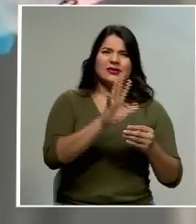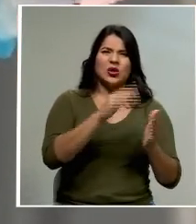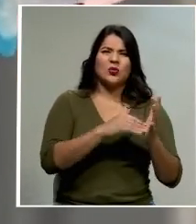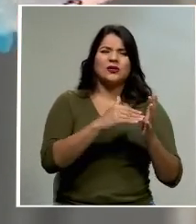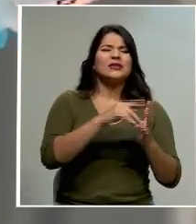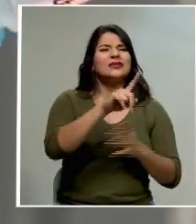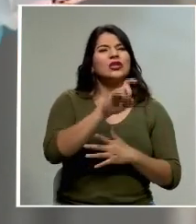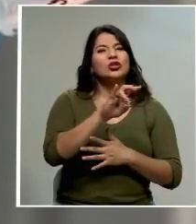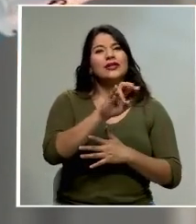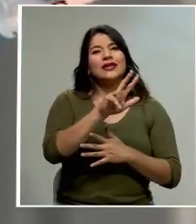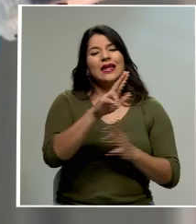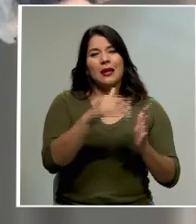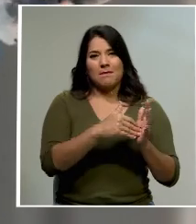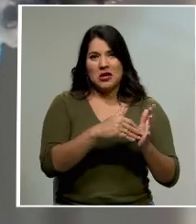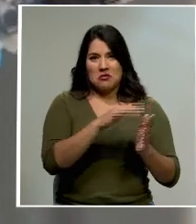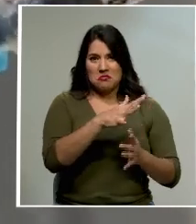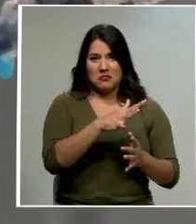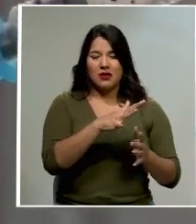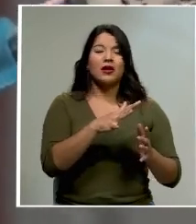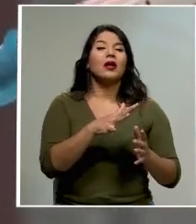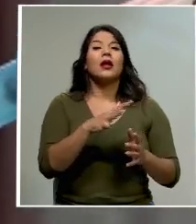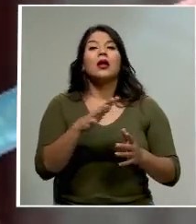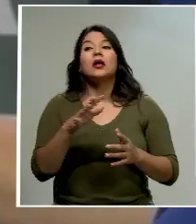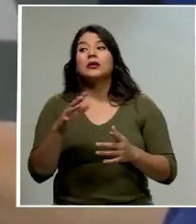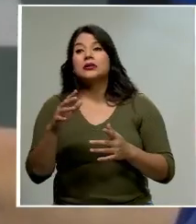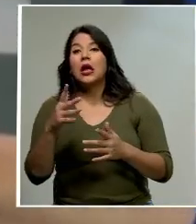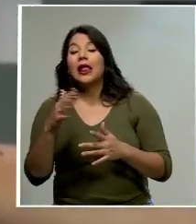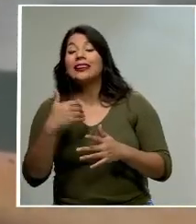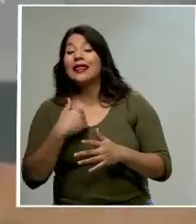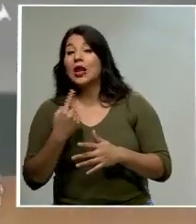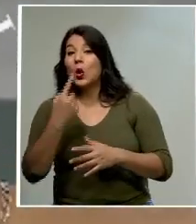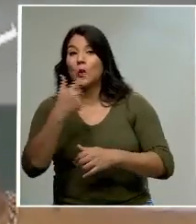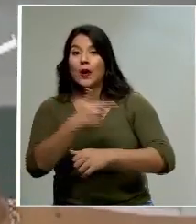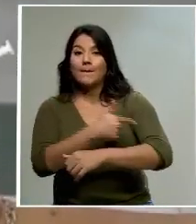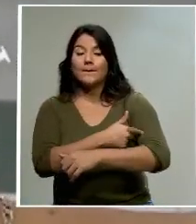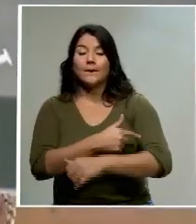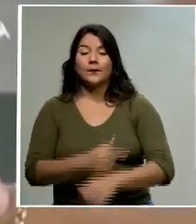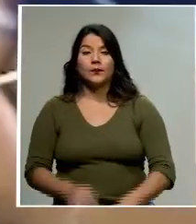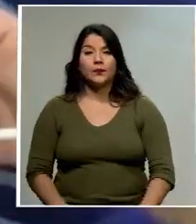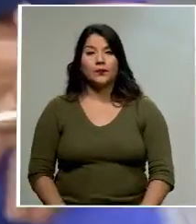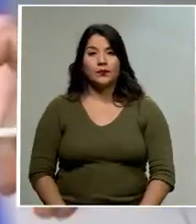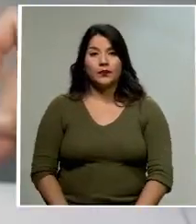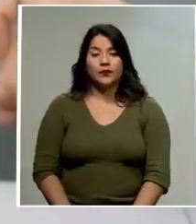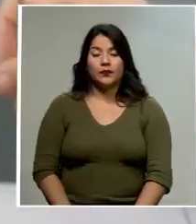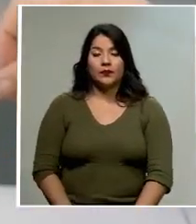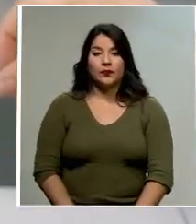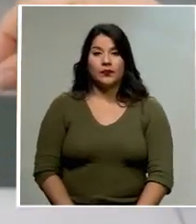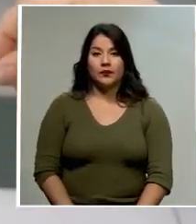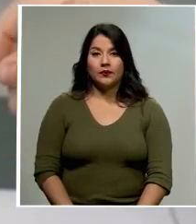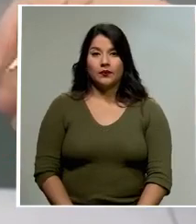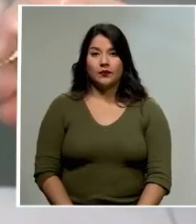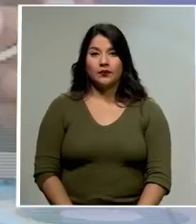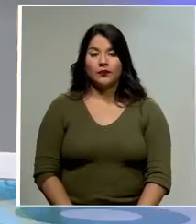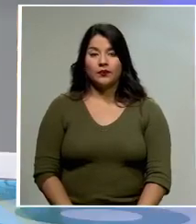5.163.021 personas, ha recibido al menos una dosis de la vacuna contra el SARS-CoV-2.